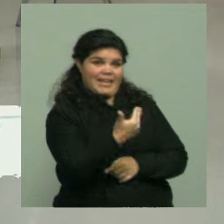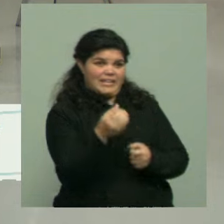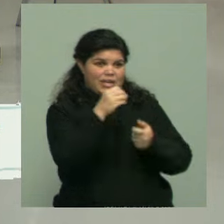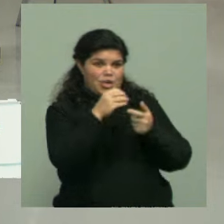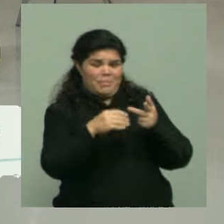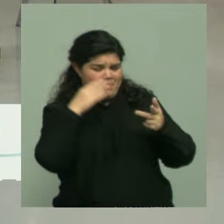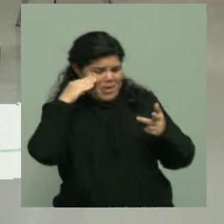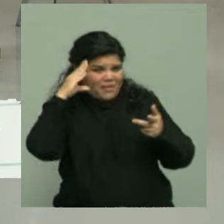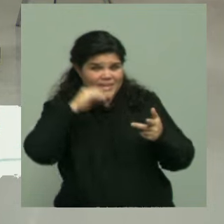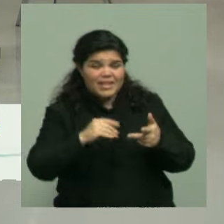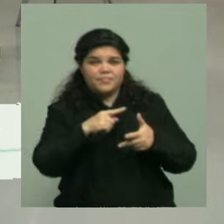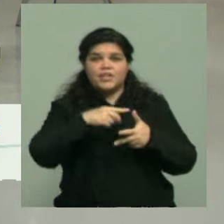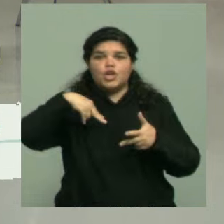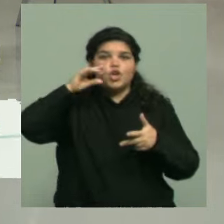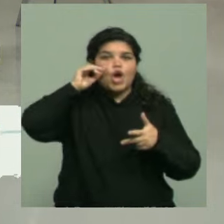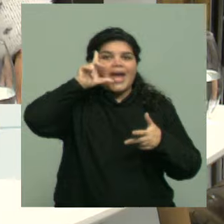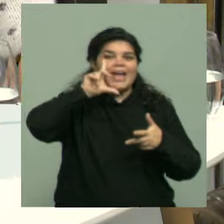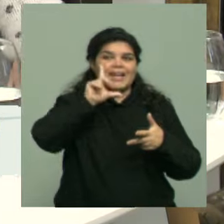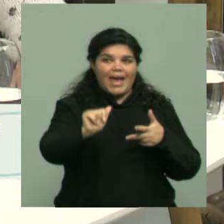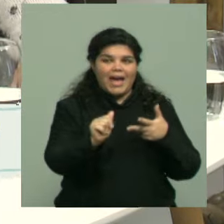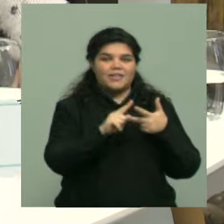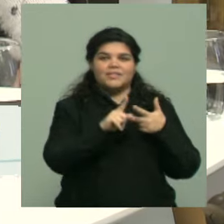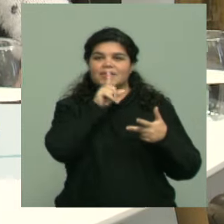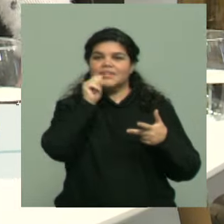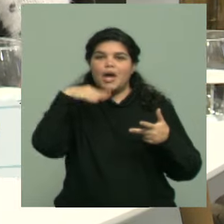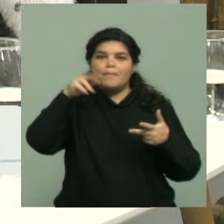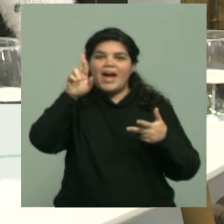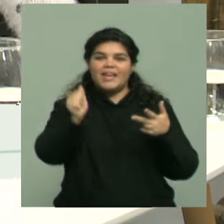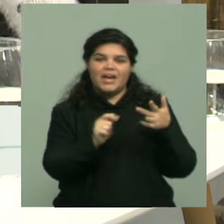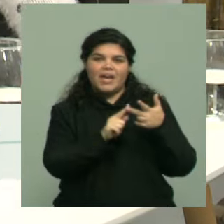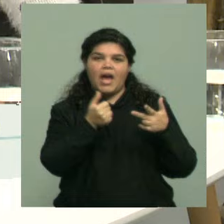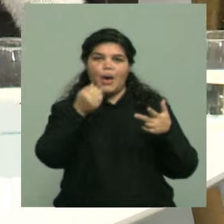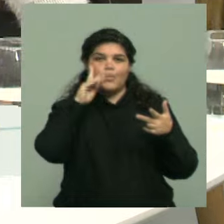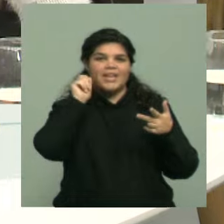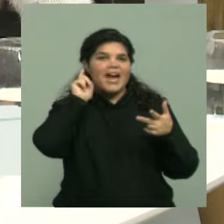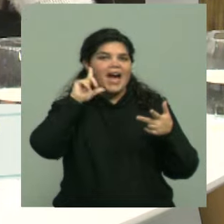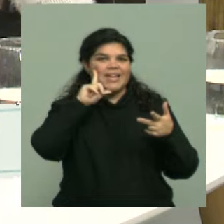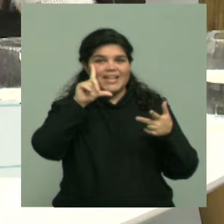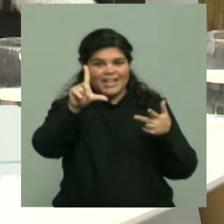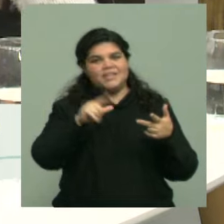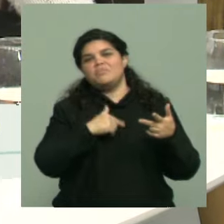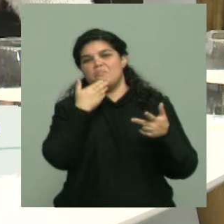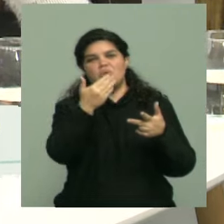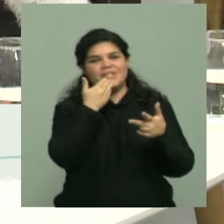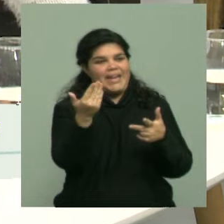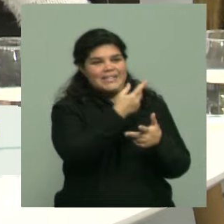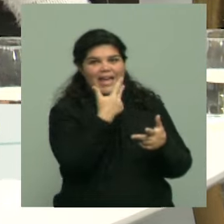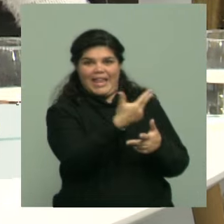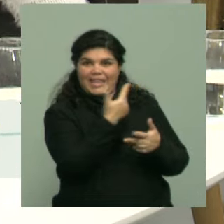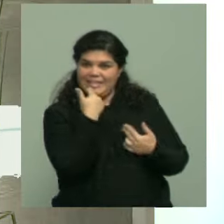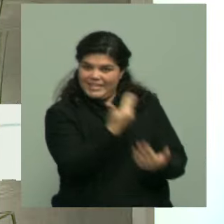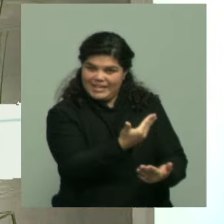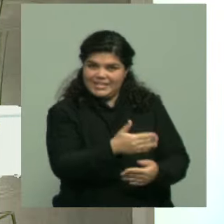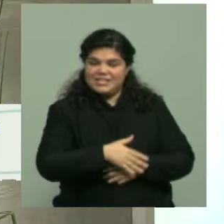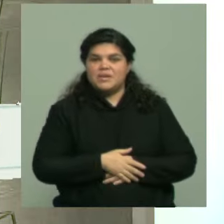chicas. A ver. A Noelia Ticena, ahí está. A Tamara Chica y a Abigail Carrasco. Gracias a las tres chicas por estar con nosotros